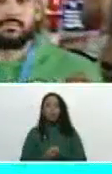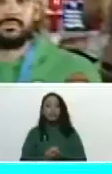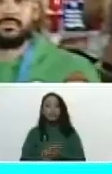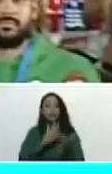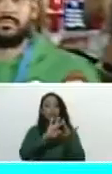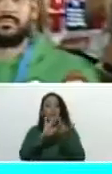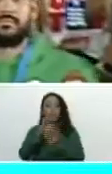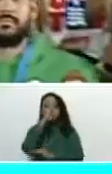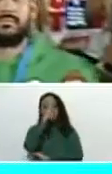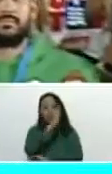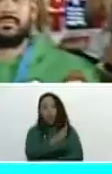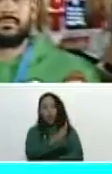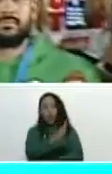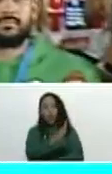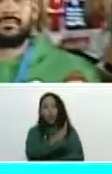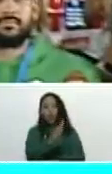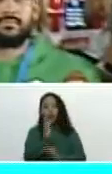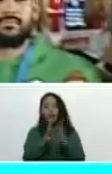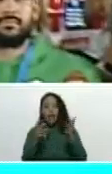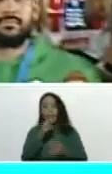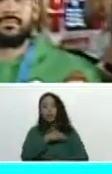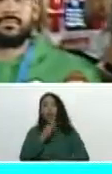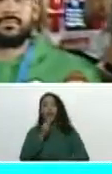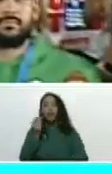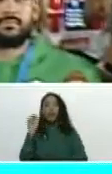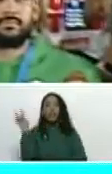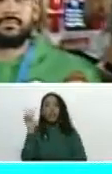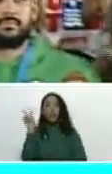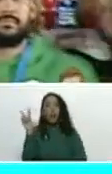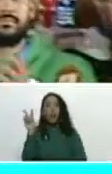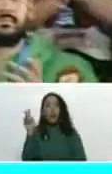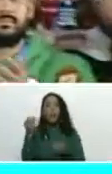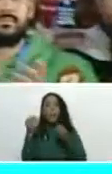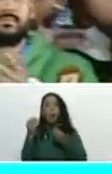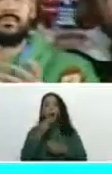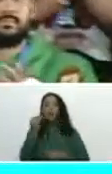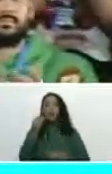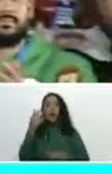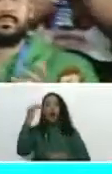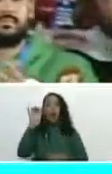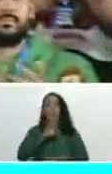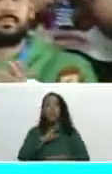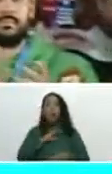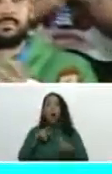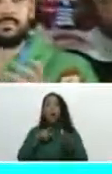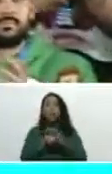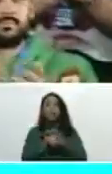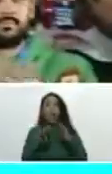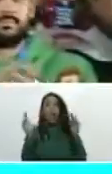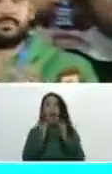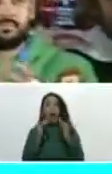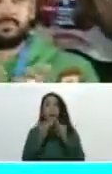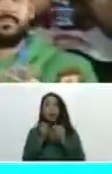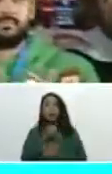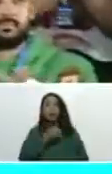conexión directa con la gran misión Juventud Venezuela, para que la juventud tenga acceso a la vivienda